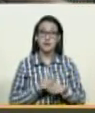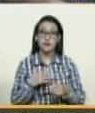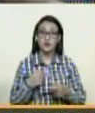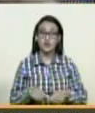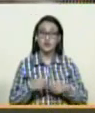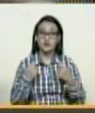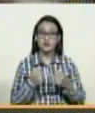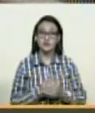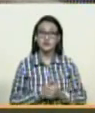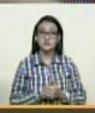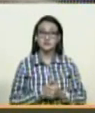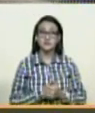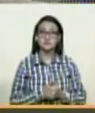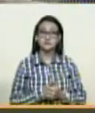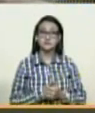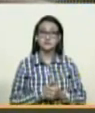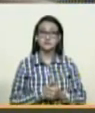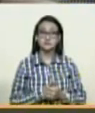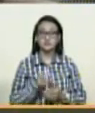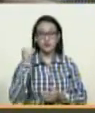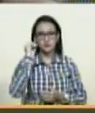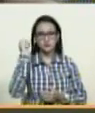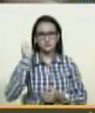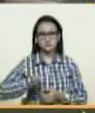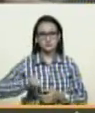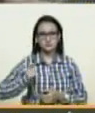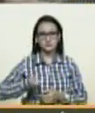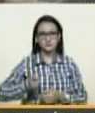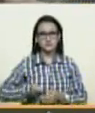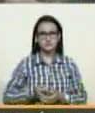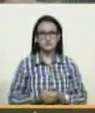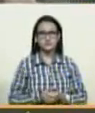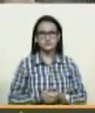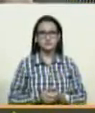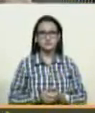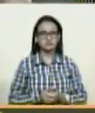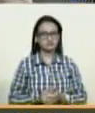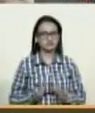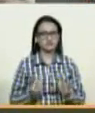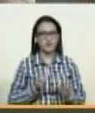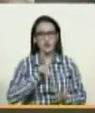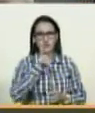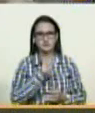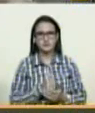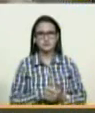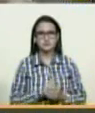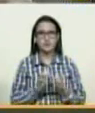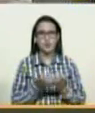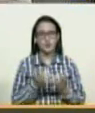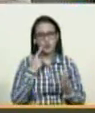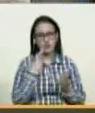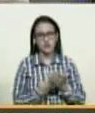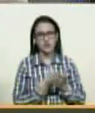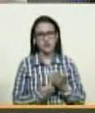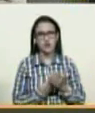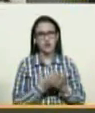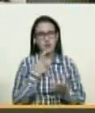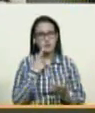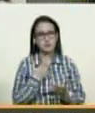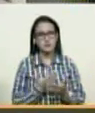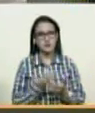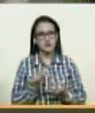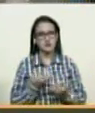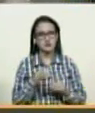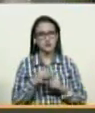hecho en medio de comunicación en opiniones jurídicas bueno han quedado prácticamente en ridículo creo que el mundo de ser testigo con pruebas de la